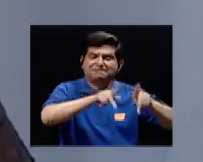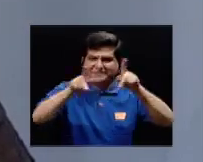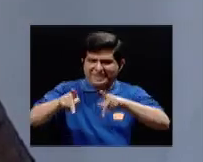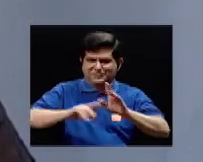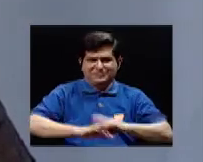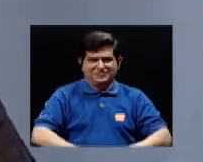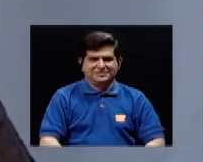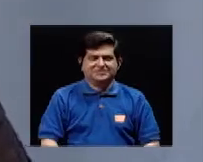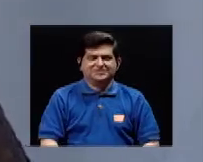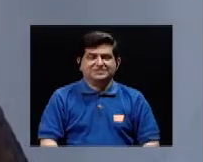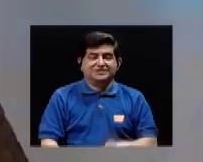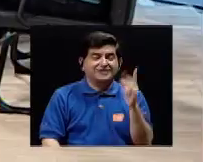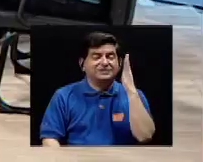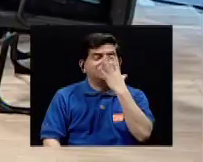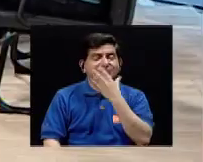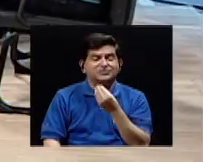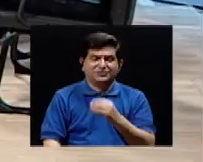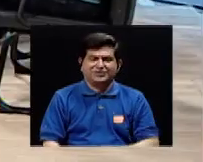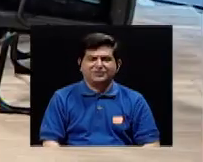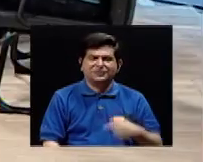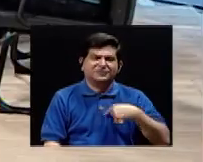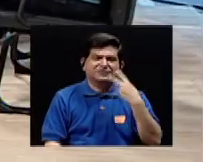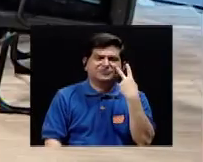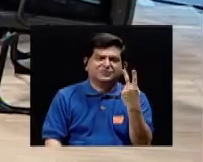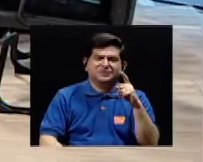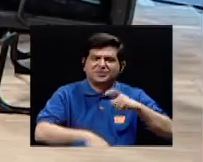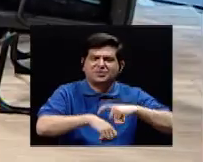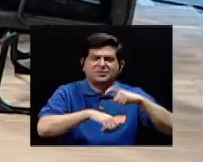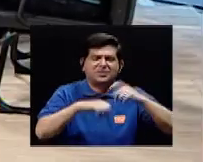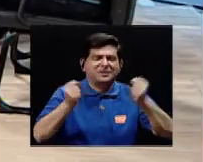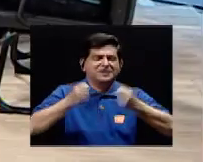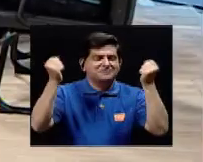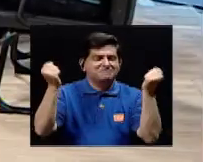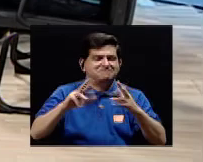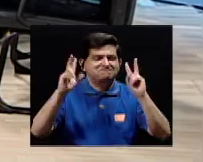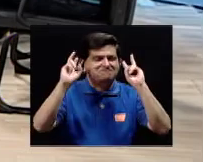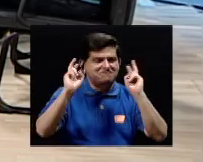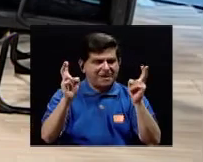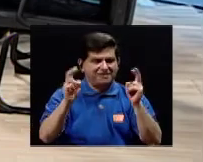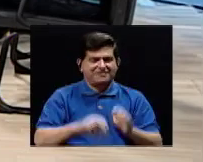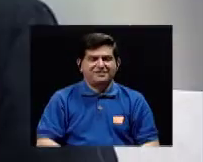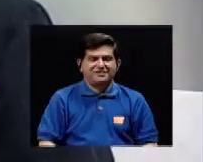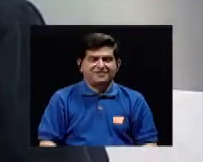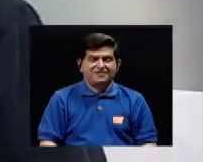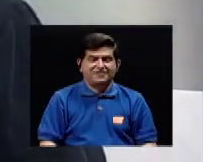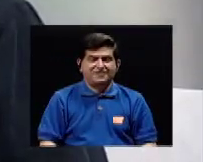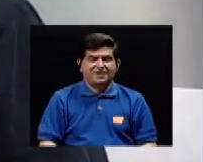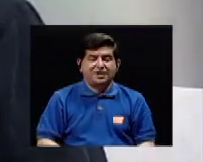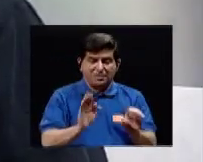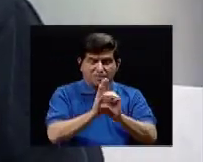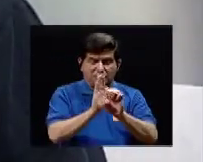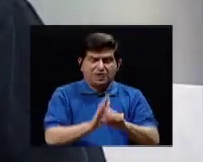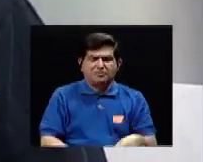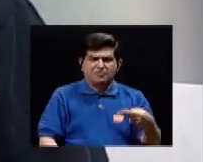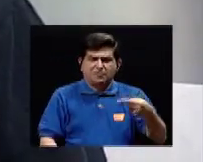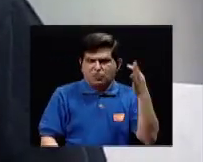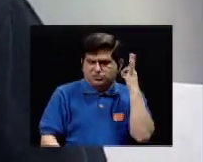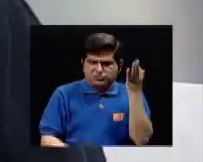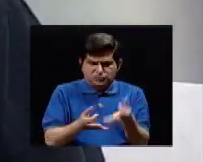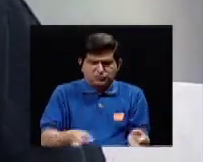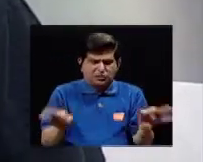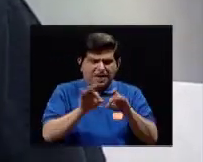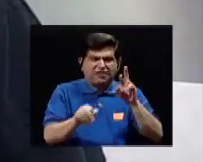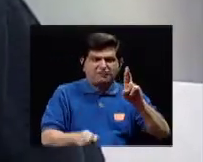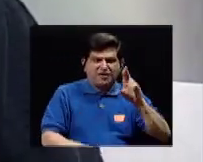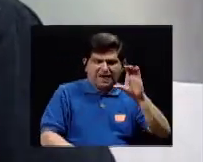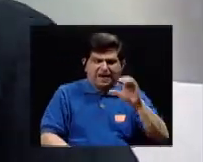gente. Y es que eso es lo bonito, ¿verdad? Yo veo, por ejemplo, un momento mágico es que llega esta gran